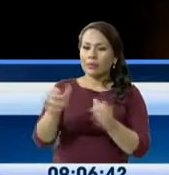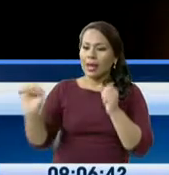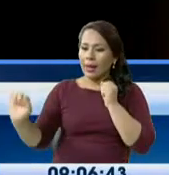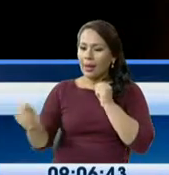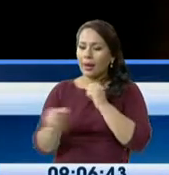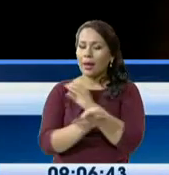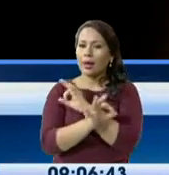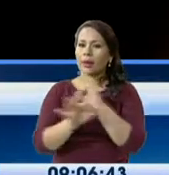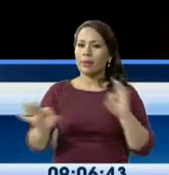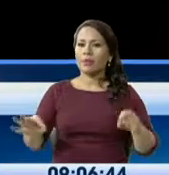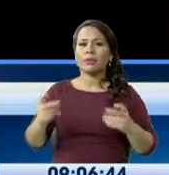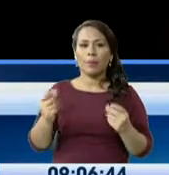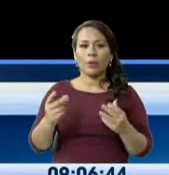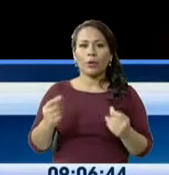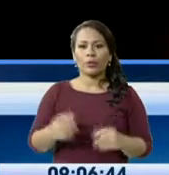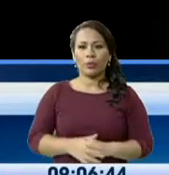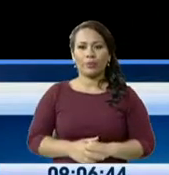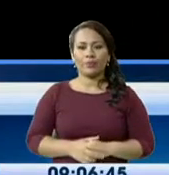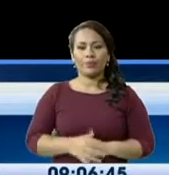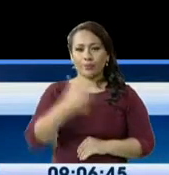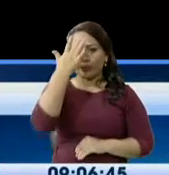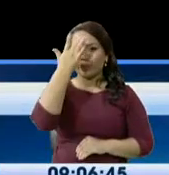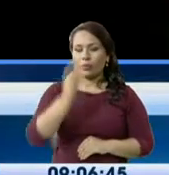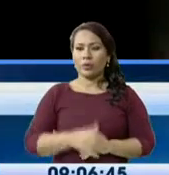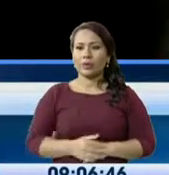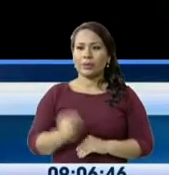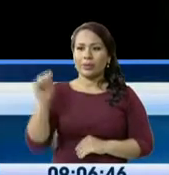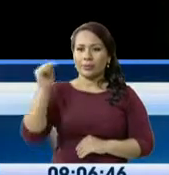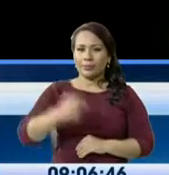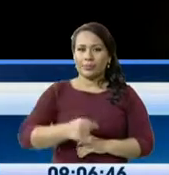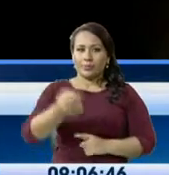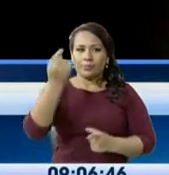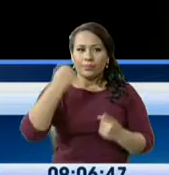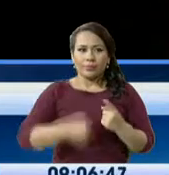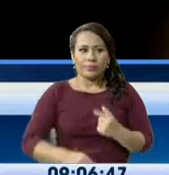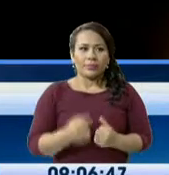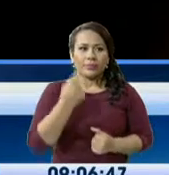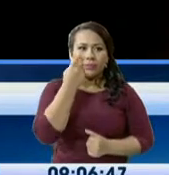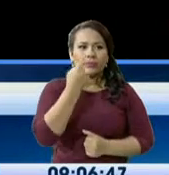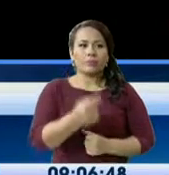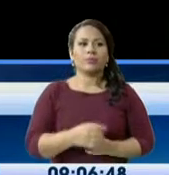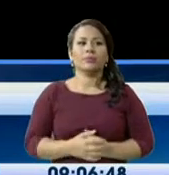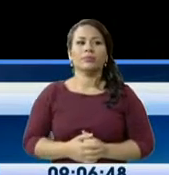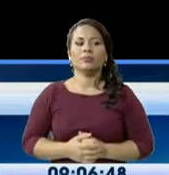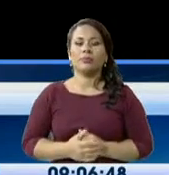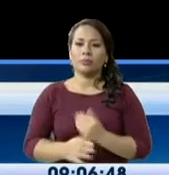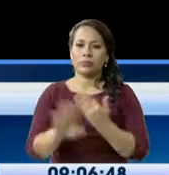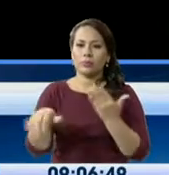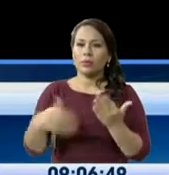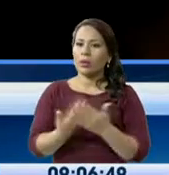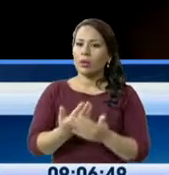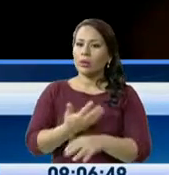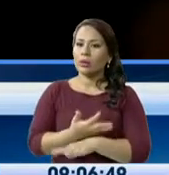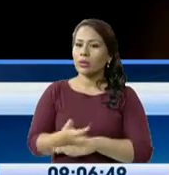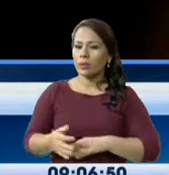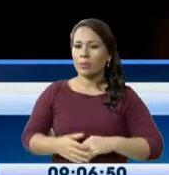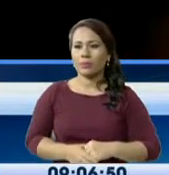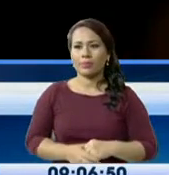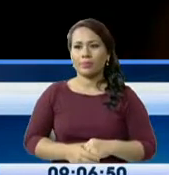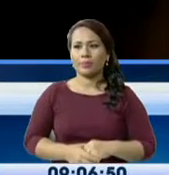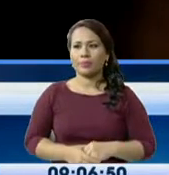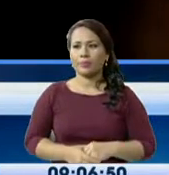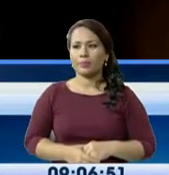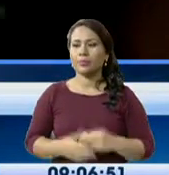más pronto posible, ya que algunas de las personas que se encuentran aquí afectadas, damnificadas, pues